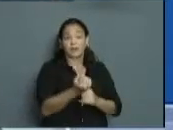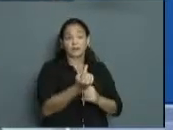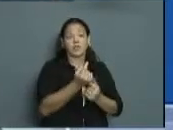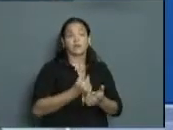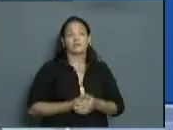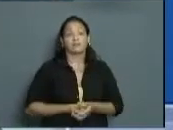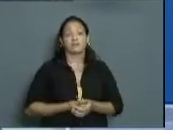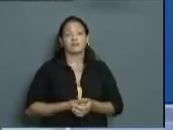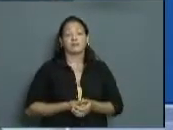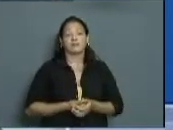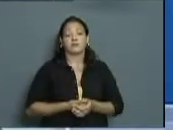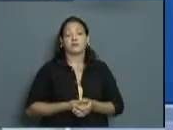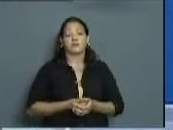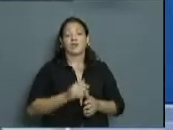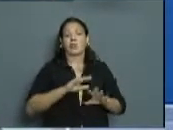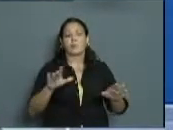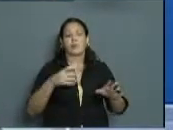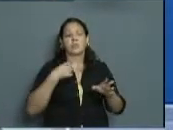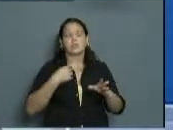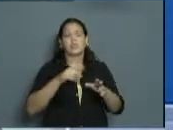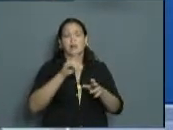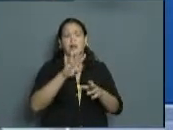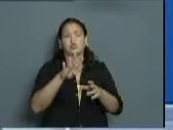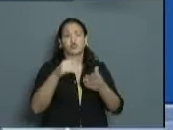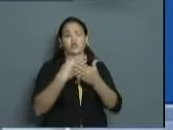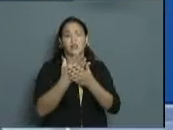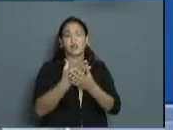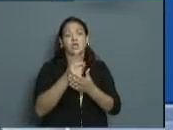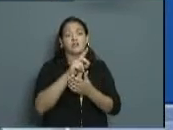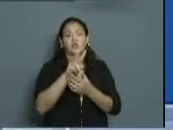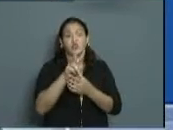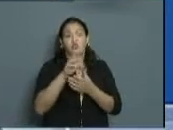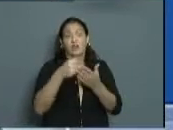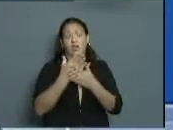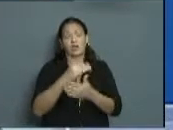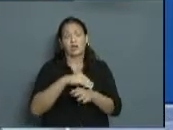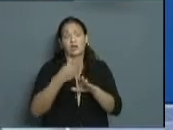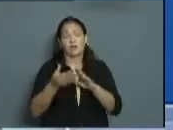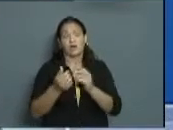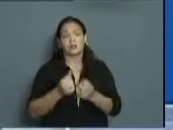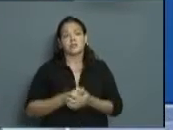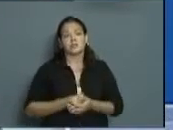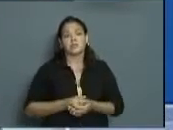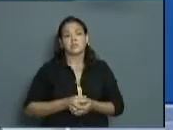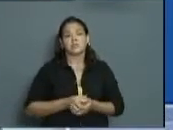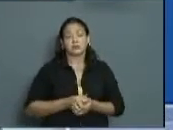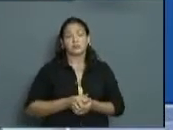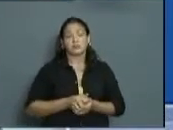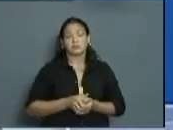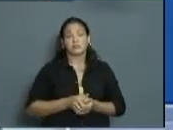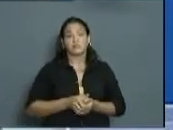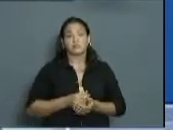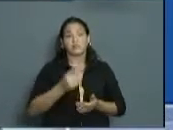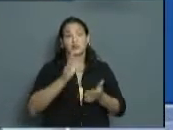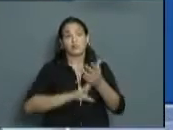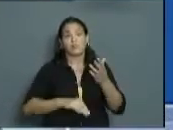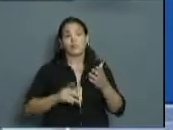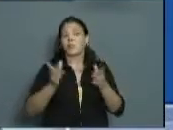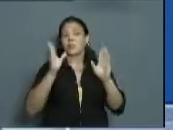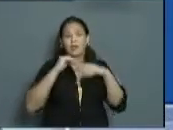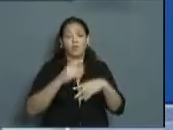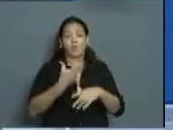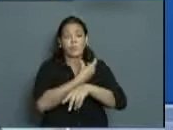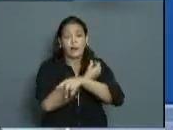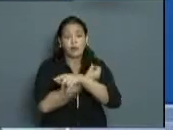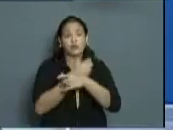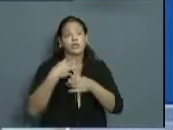primera dosis es, nada más tiene después de los 14 días establecidos, 12 días. ya si de primera dosis pasaría del mes sin la vacuna,